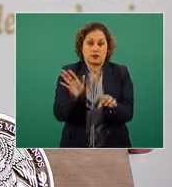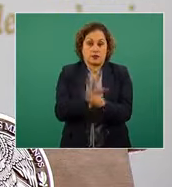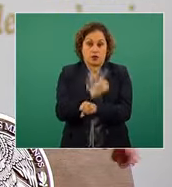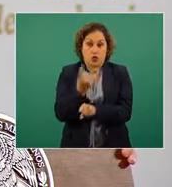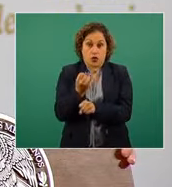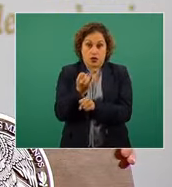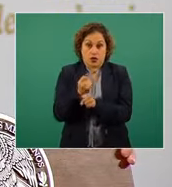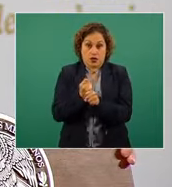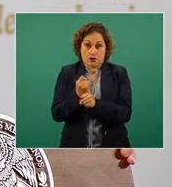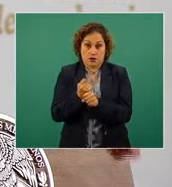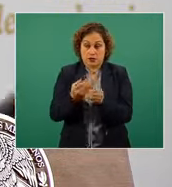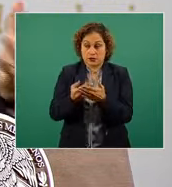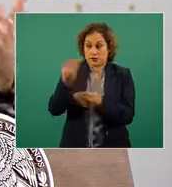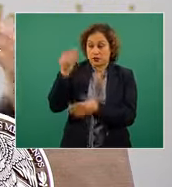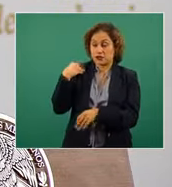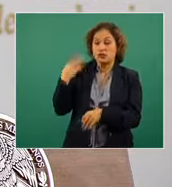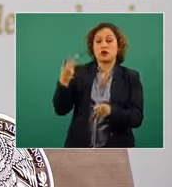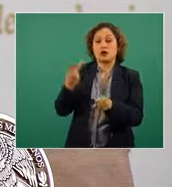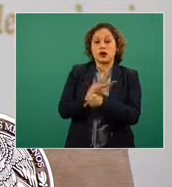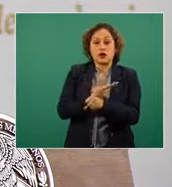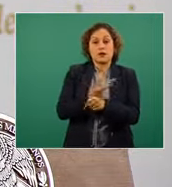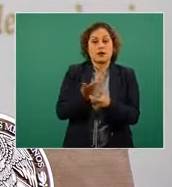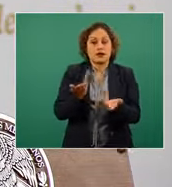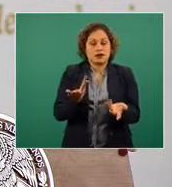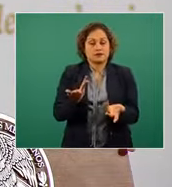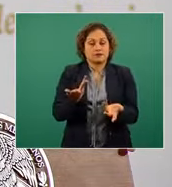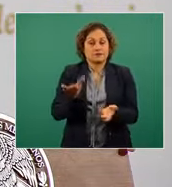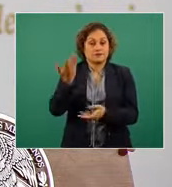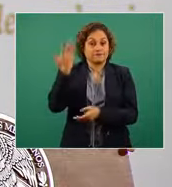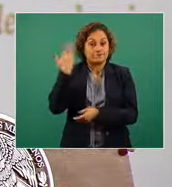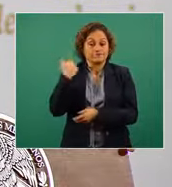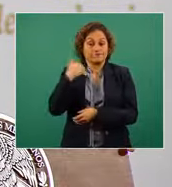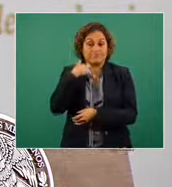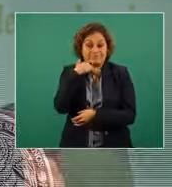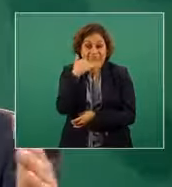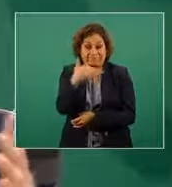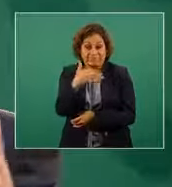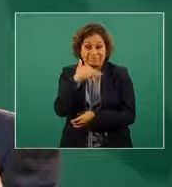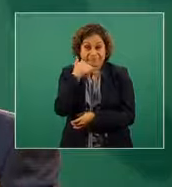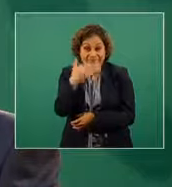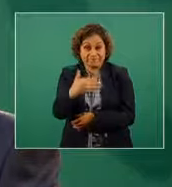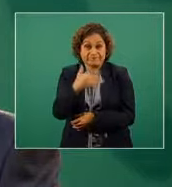las perturbaciones que quedaron producto de las prácticas administrativas del gobierno